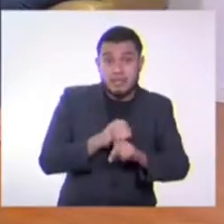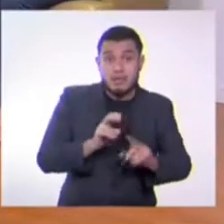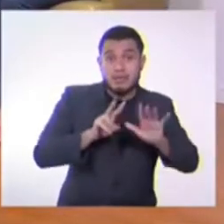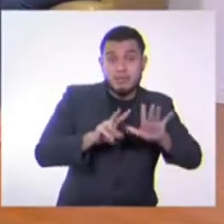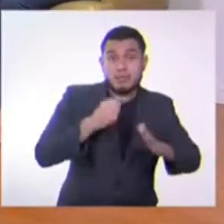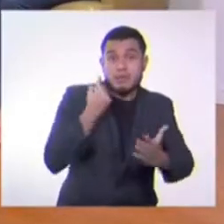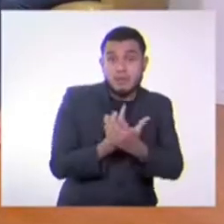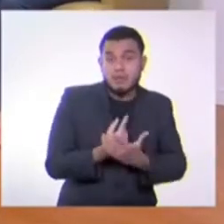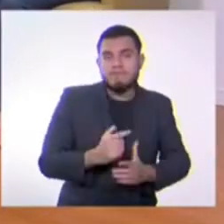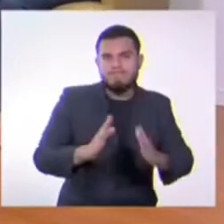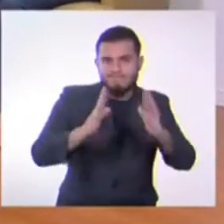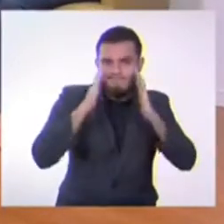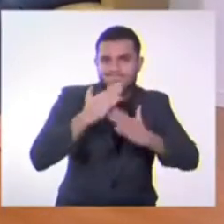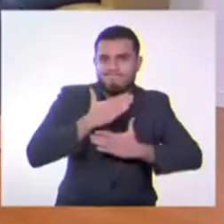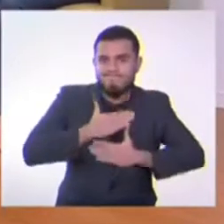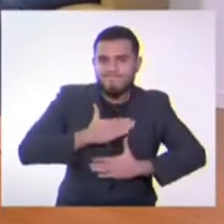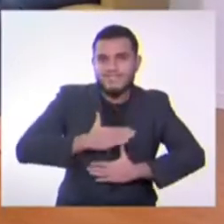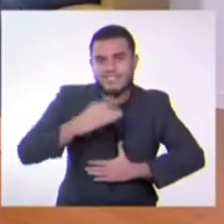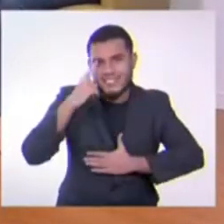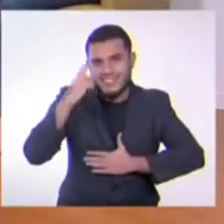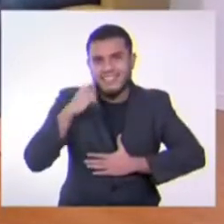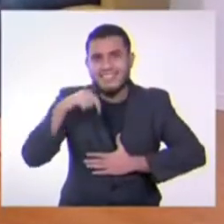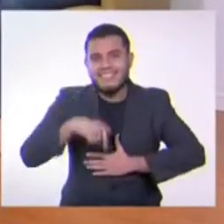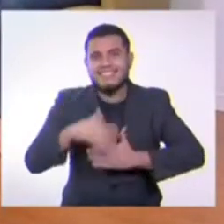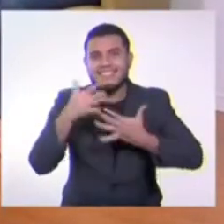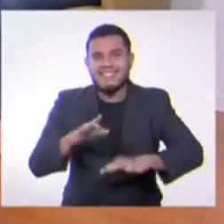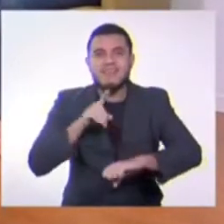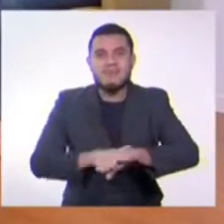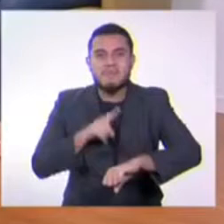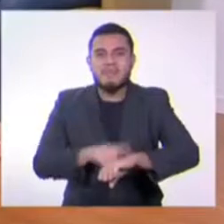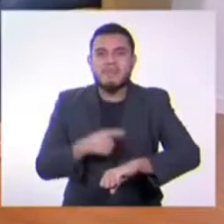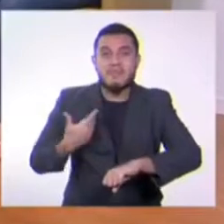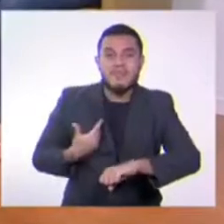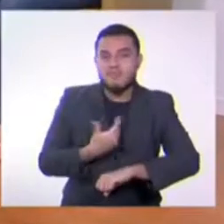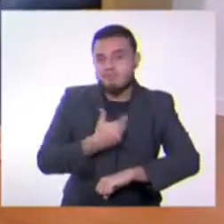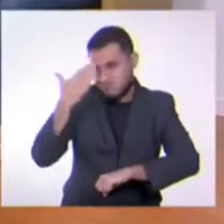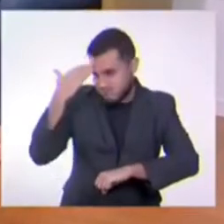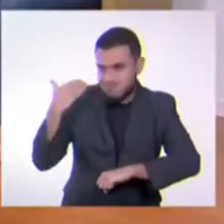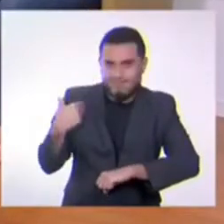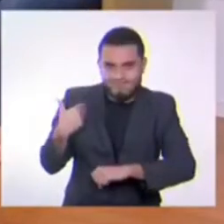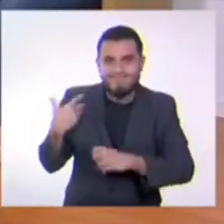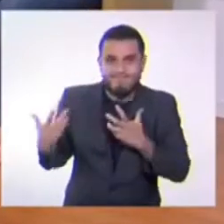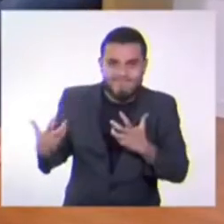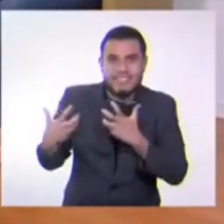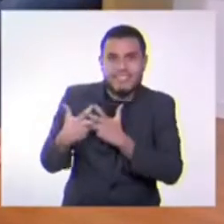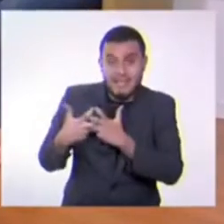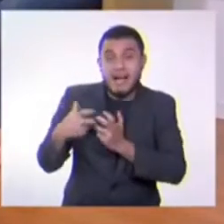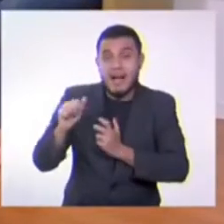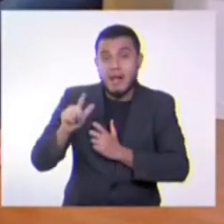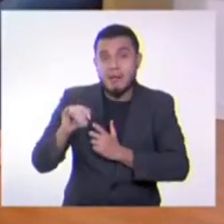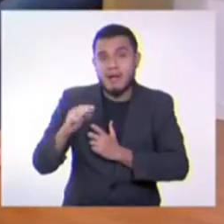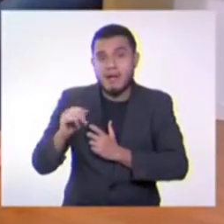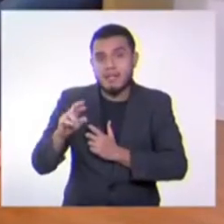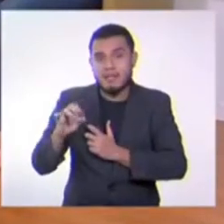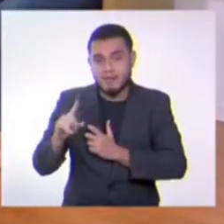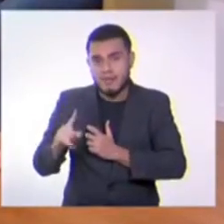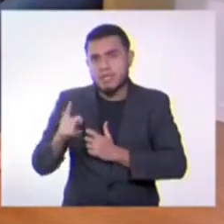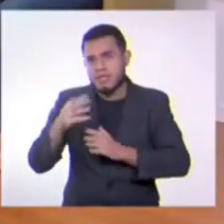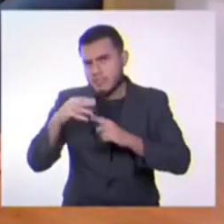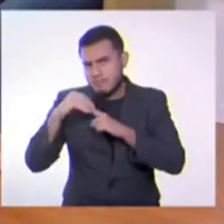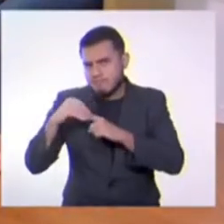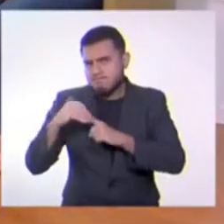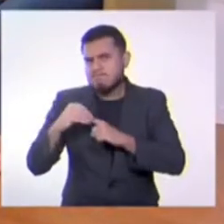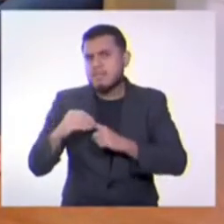grado. Pónganse cómodos y recuerden que ha llegado el momento que junto con Alba Calderón, especialista en la materia de sociales, vamos a estar aprendiendo todos